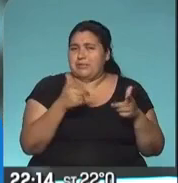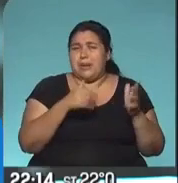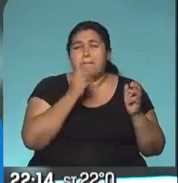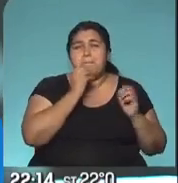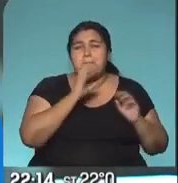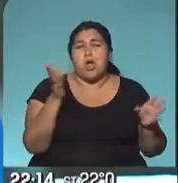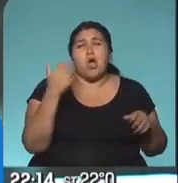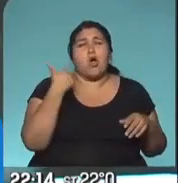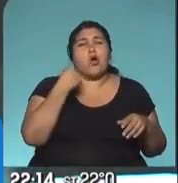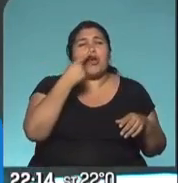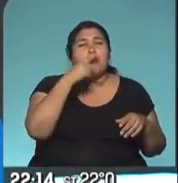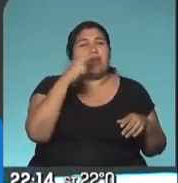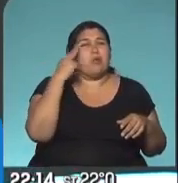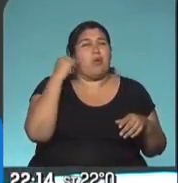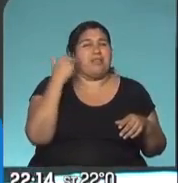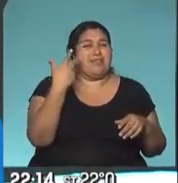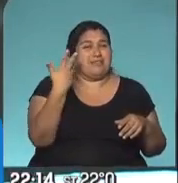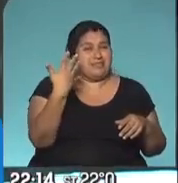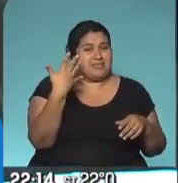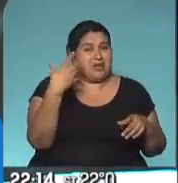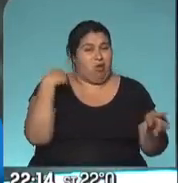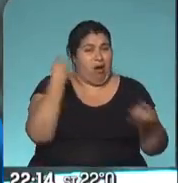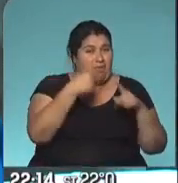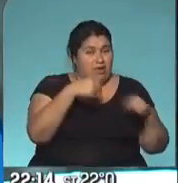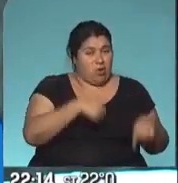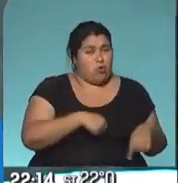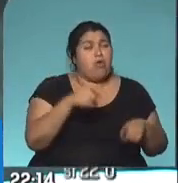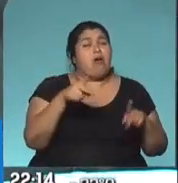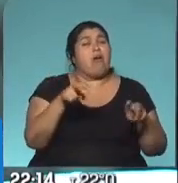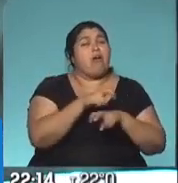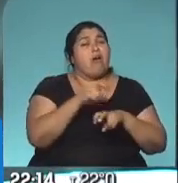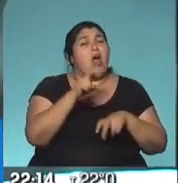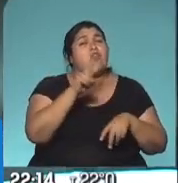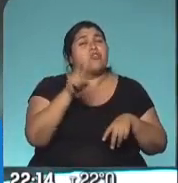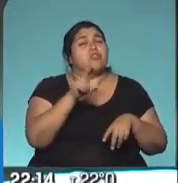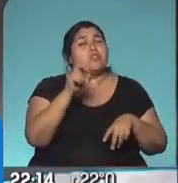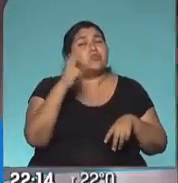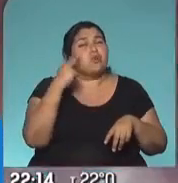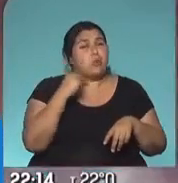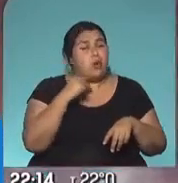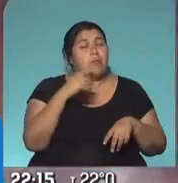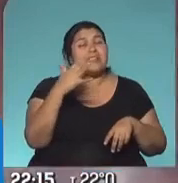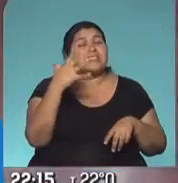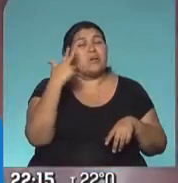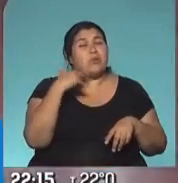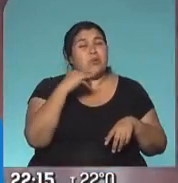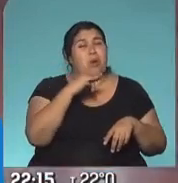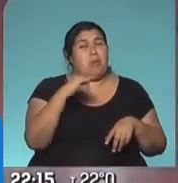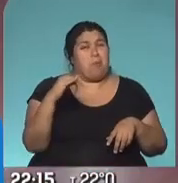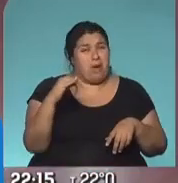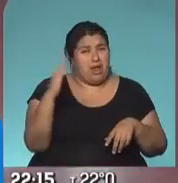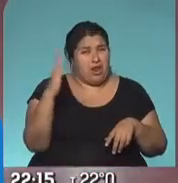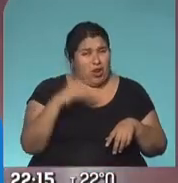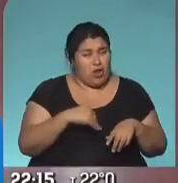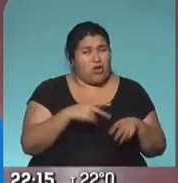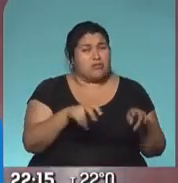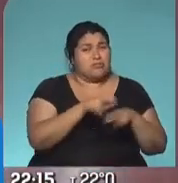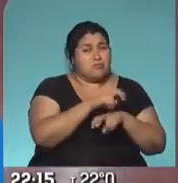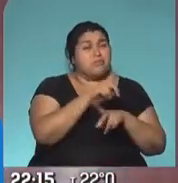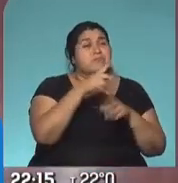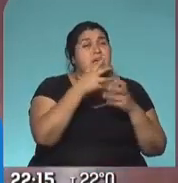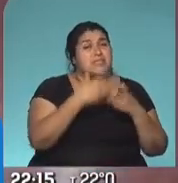la elección del 35 el laborismo. Sacaron 209 escaños, 59 menos que en las elecciones anteriores. Recordemos que el